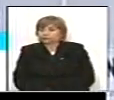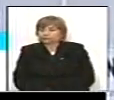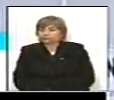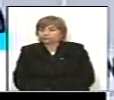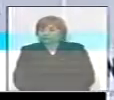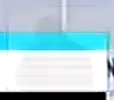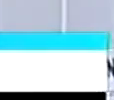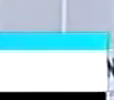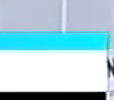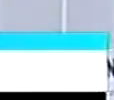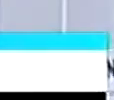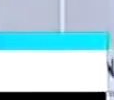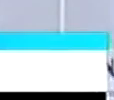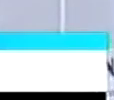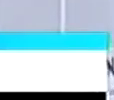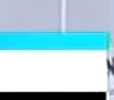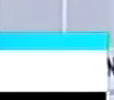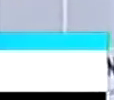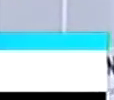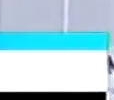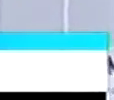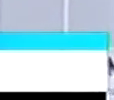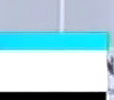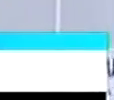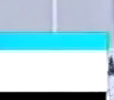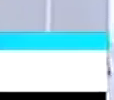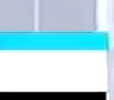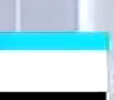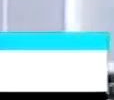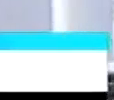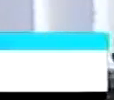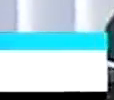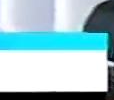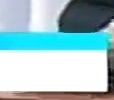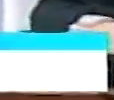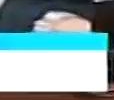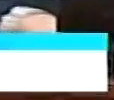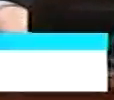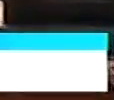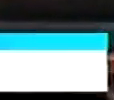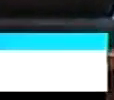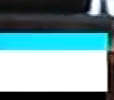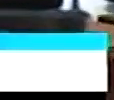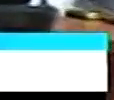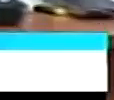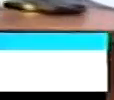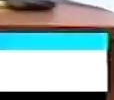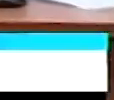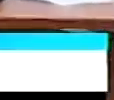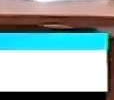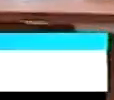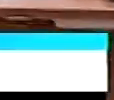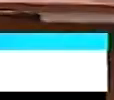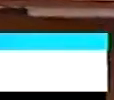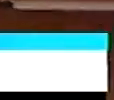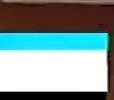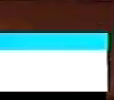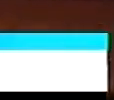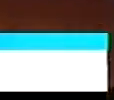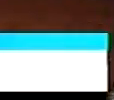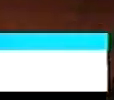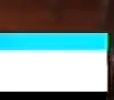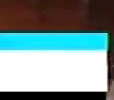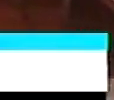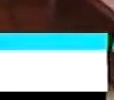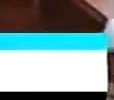gracias, doctor. Entonces yo quería ceder en ese marco la palabra a la doctora María Remusgo Gamarra, quien es directora de concesiones mineras del INGEMET.